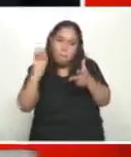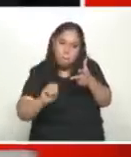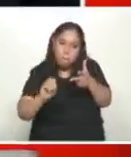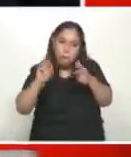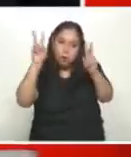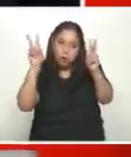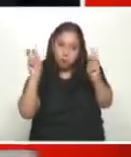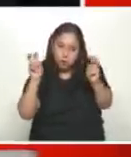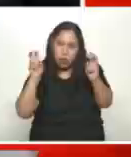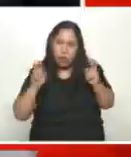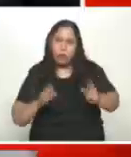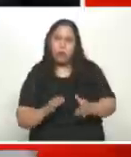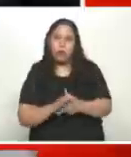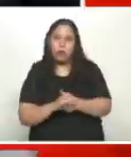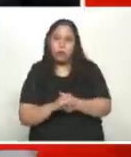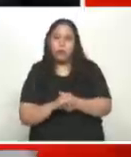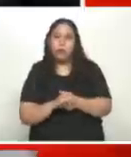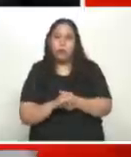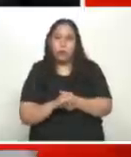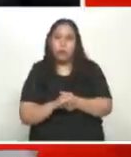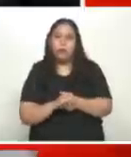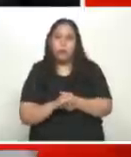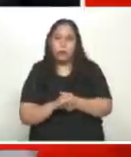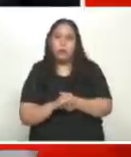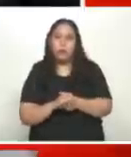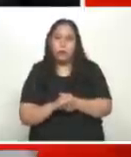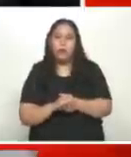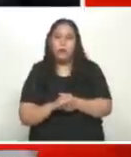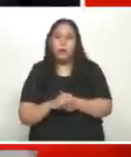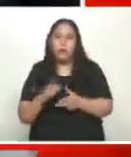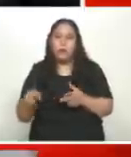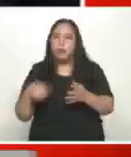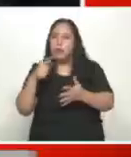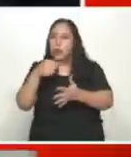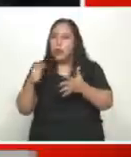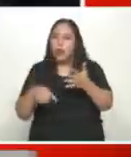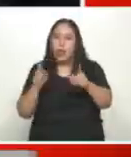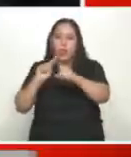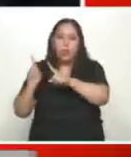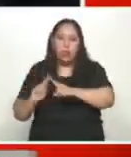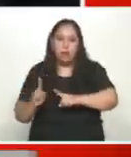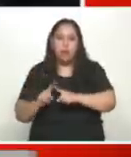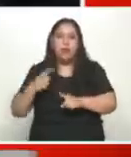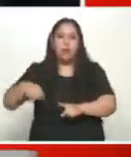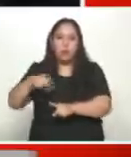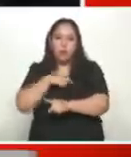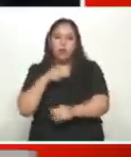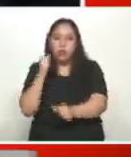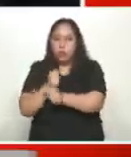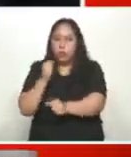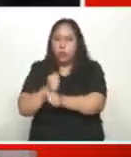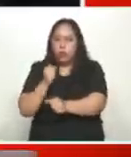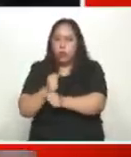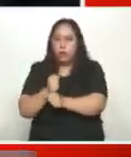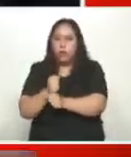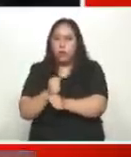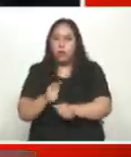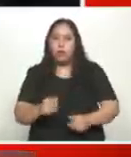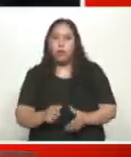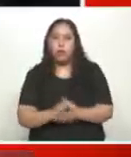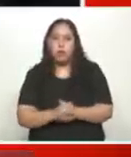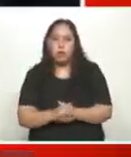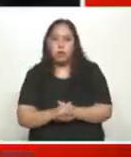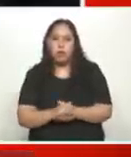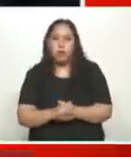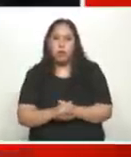país. Hay que hacer leyes electorales. A Milton no le gusta mucho lo electoral porque dice que es corrupto y no